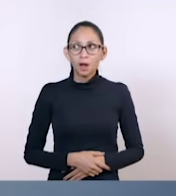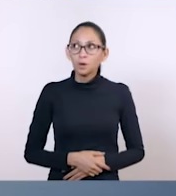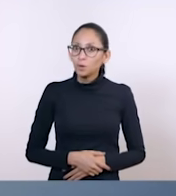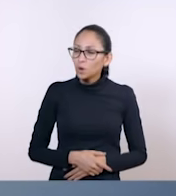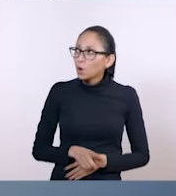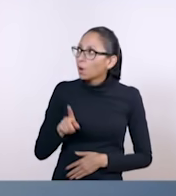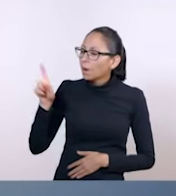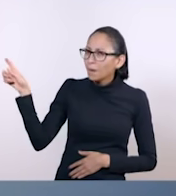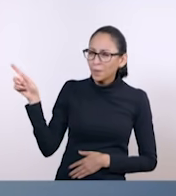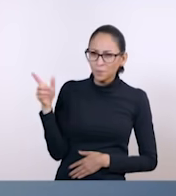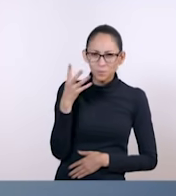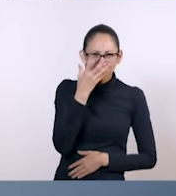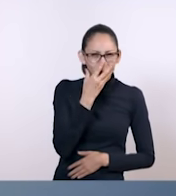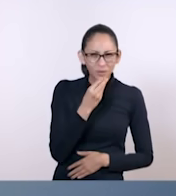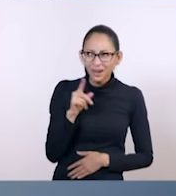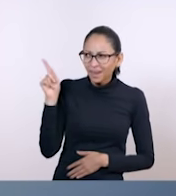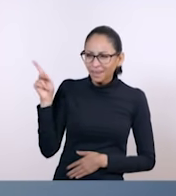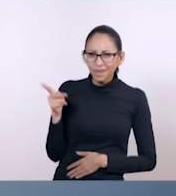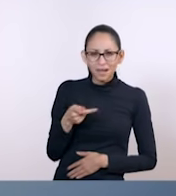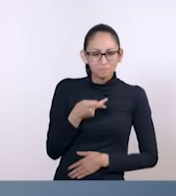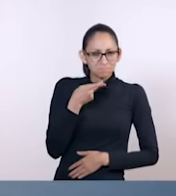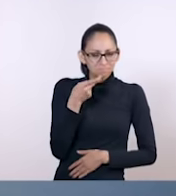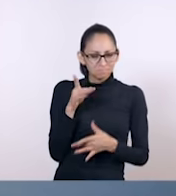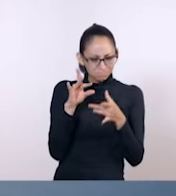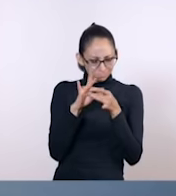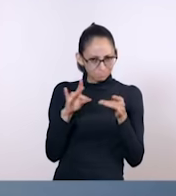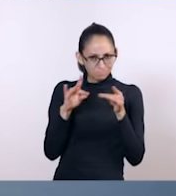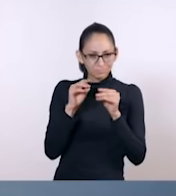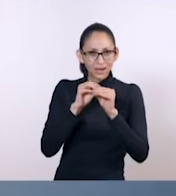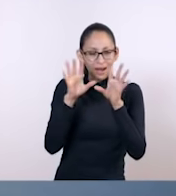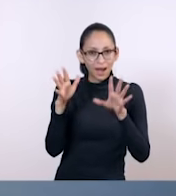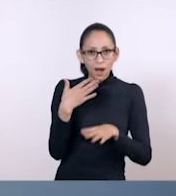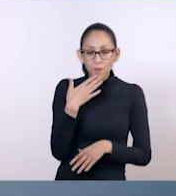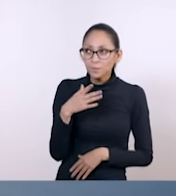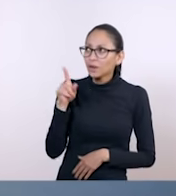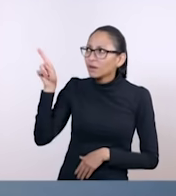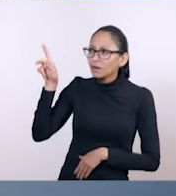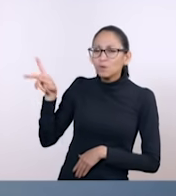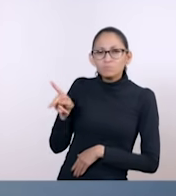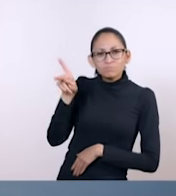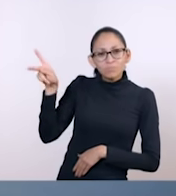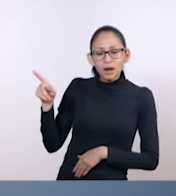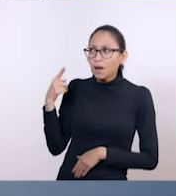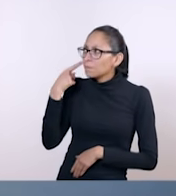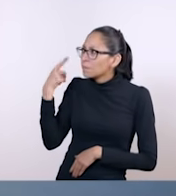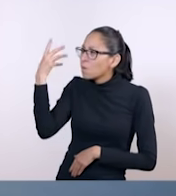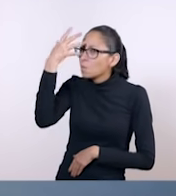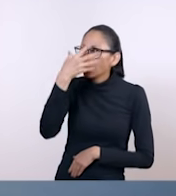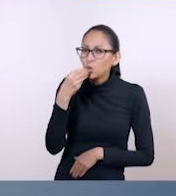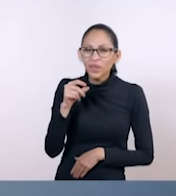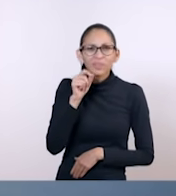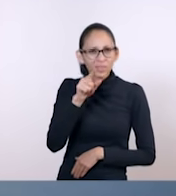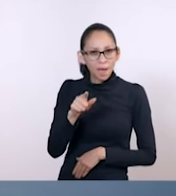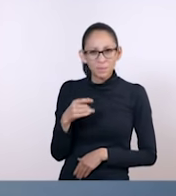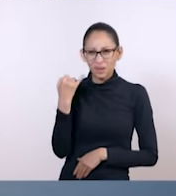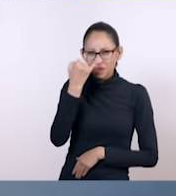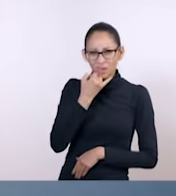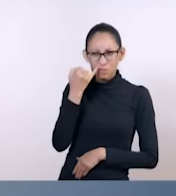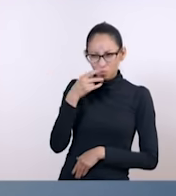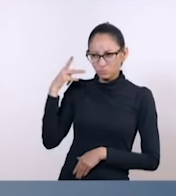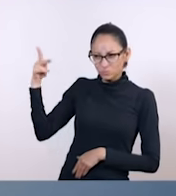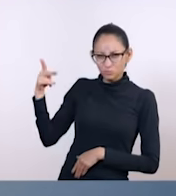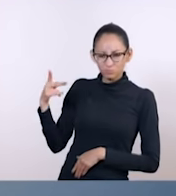Guau, qué bien habla Ana Gabriela. Me encantó conocer el lugar donde vive y algunas palabras en seltal.